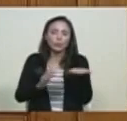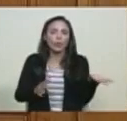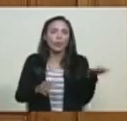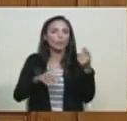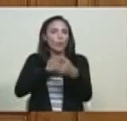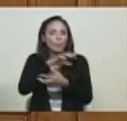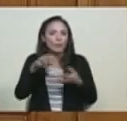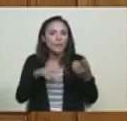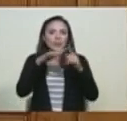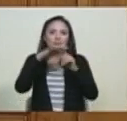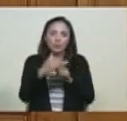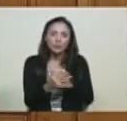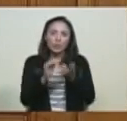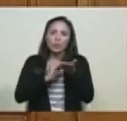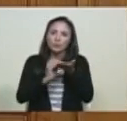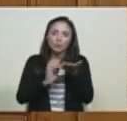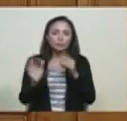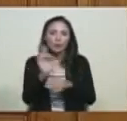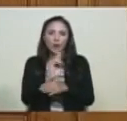los problemas.